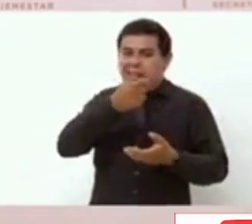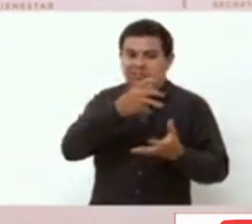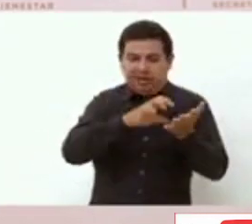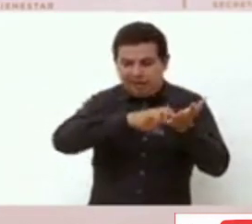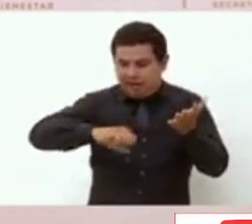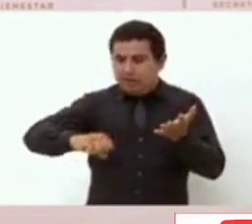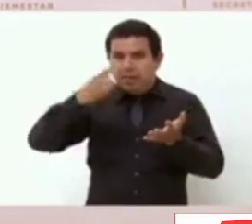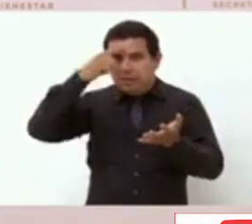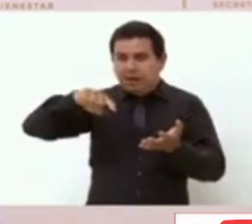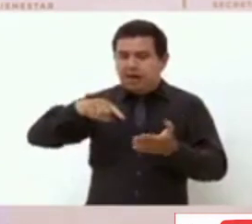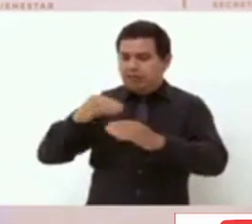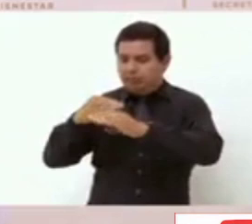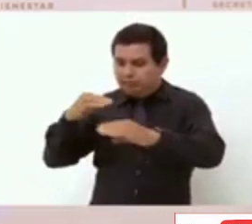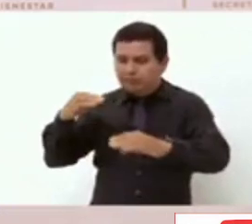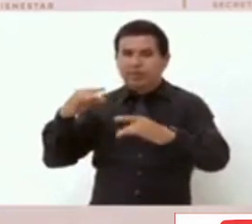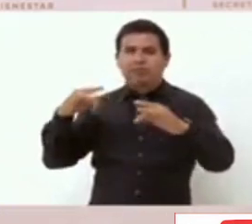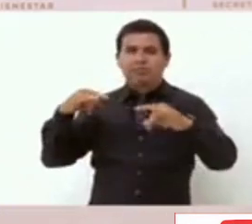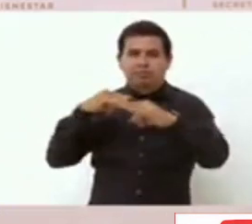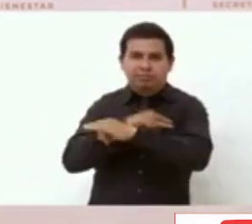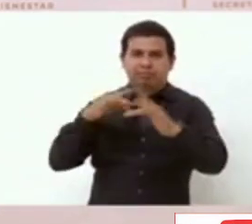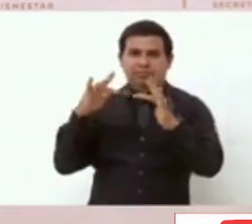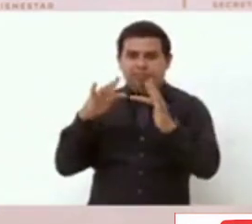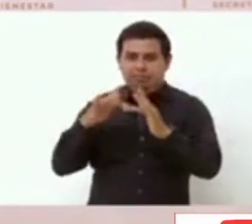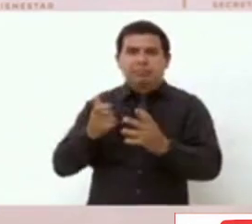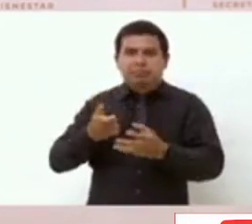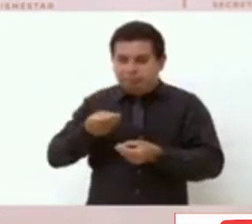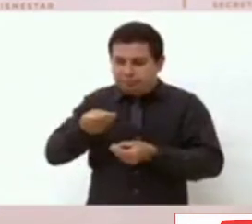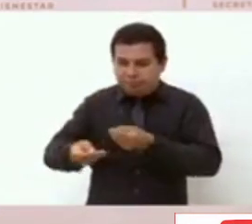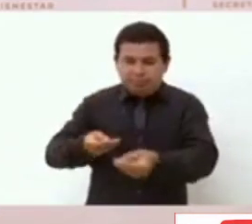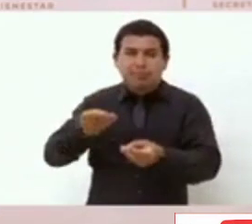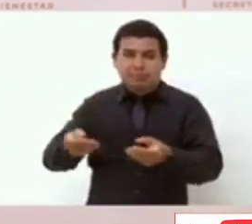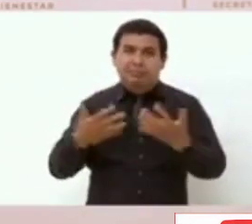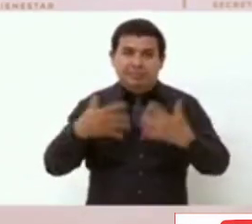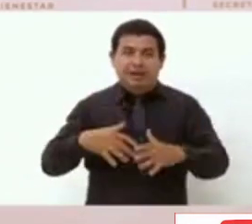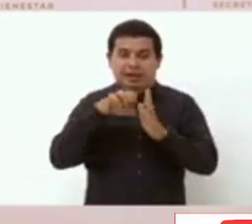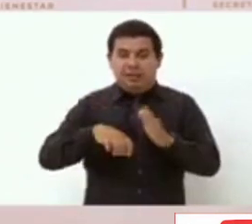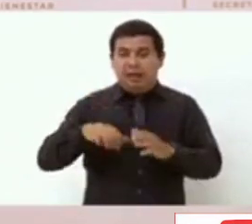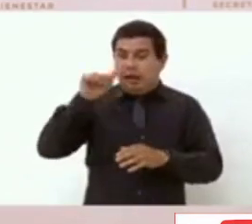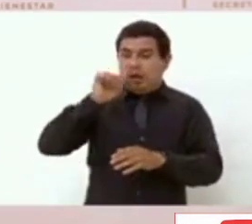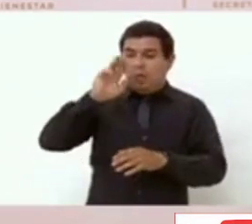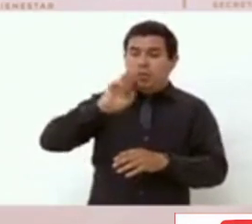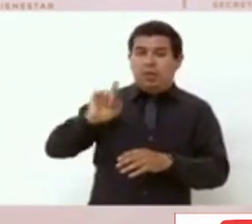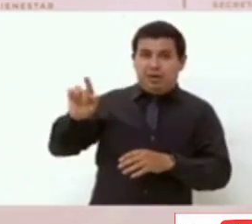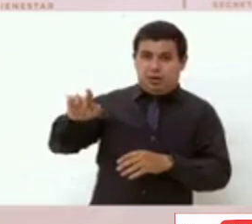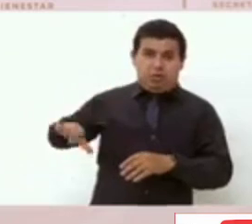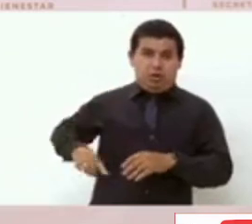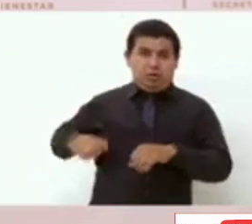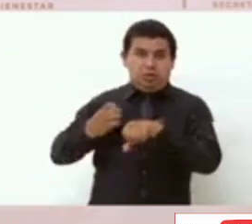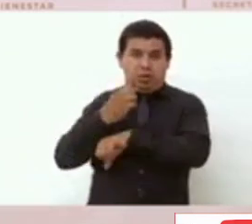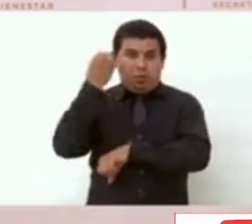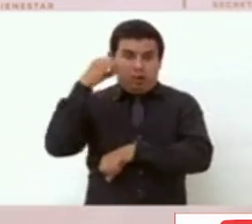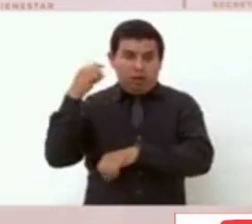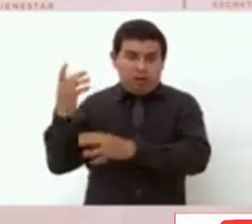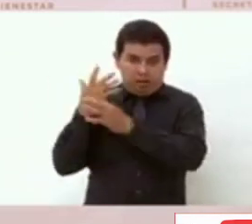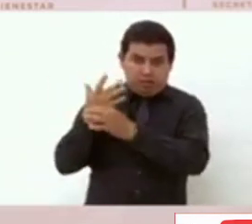Oaxaca. Pero también, aquí en Oaxaca, como lo mencionaba Alejandro Murat, gobernador